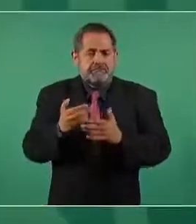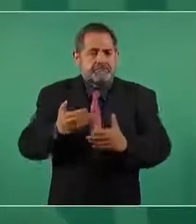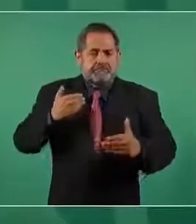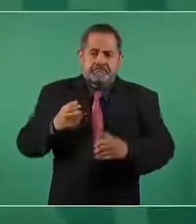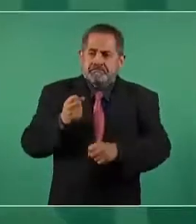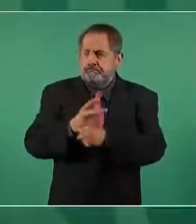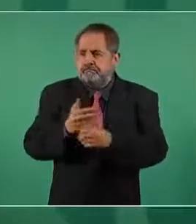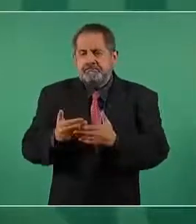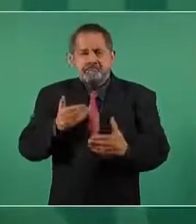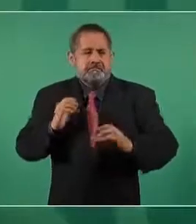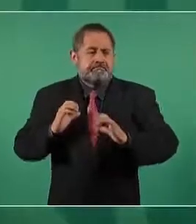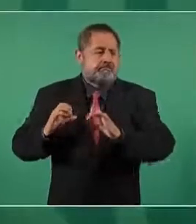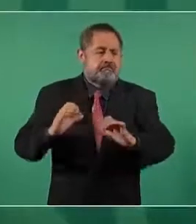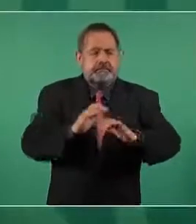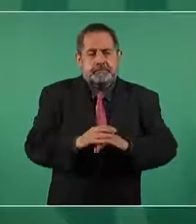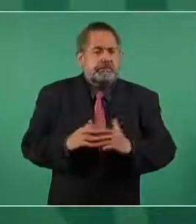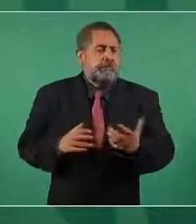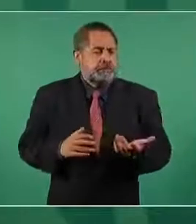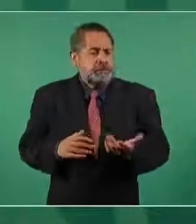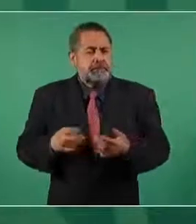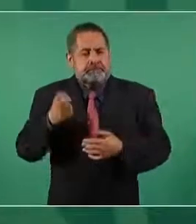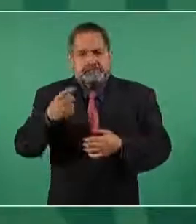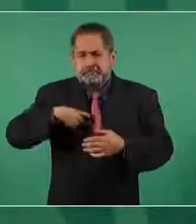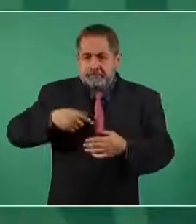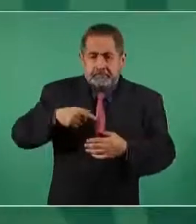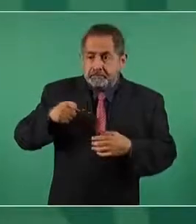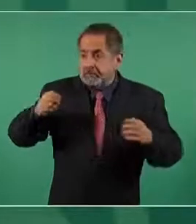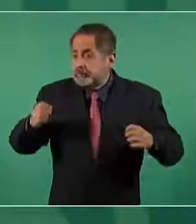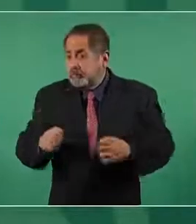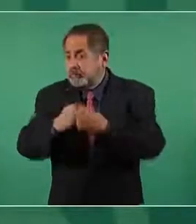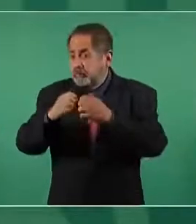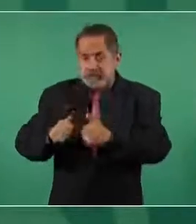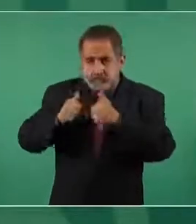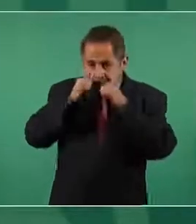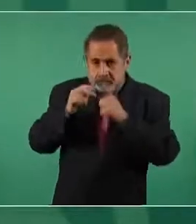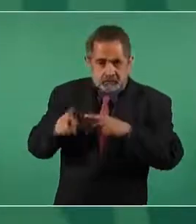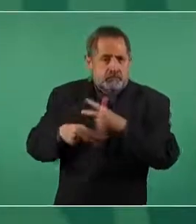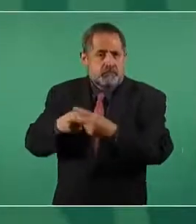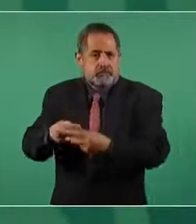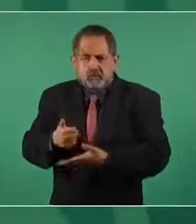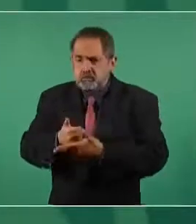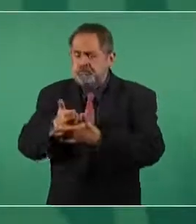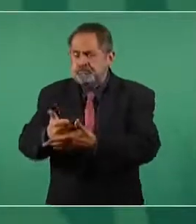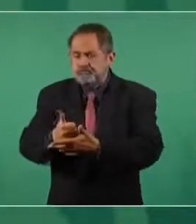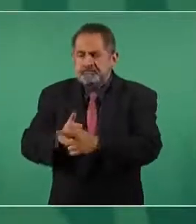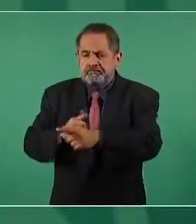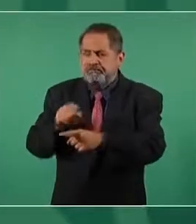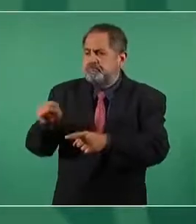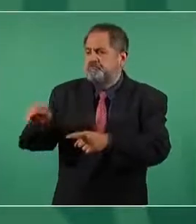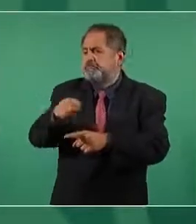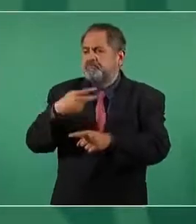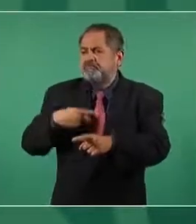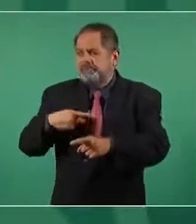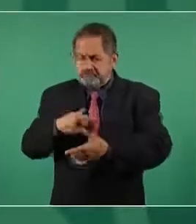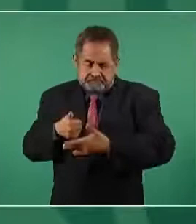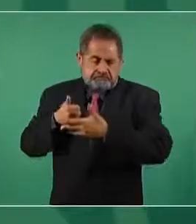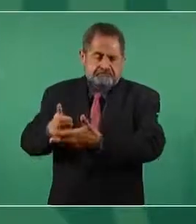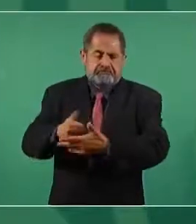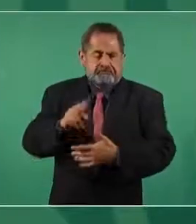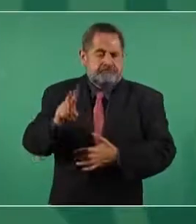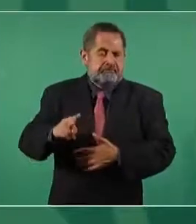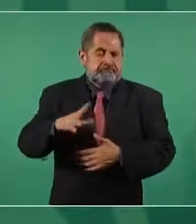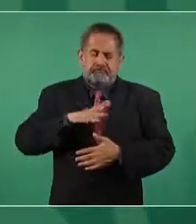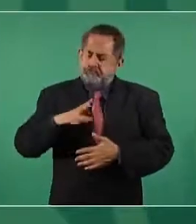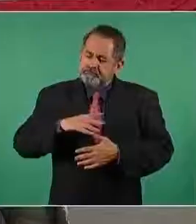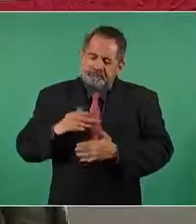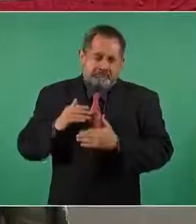haber afectaciones estamos atendiendo. Estamos dando toda la ayuda humanitaria que requiere la población